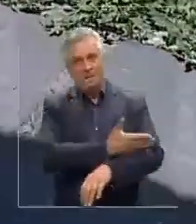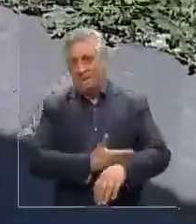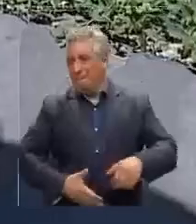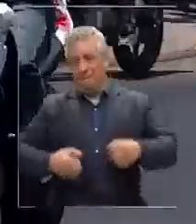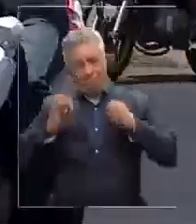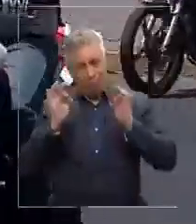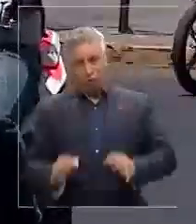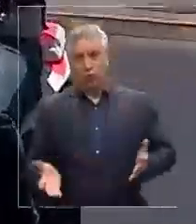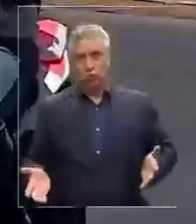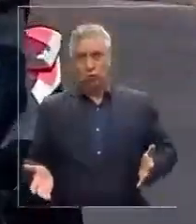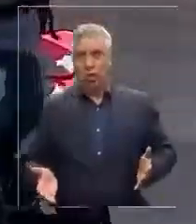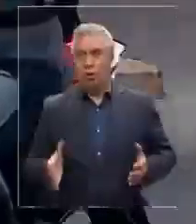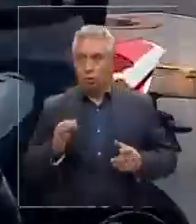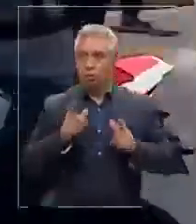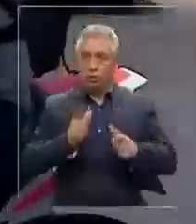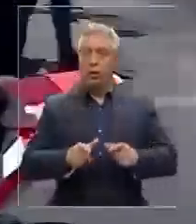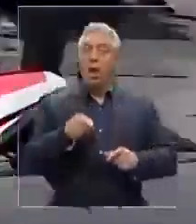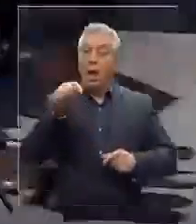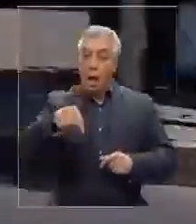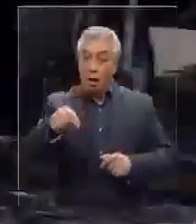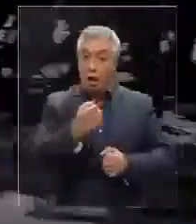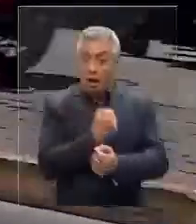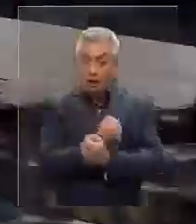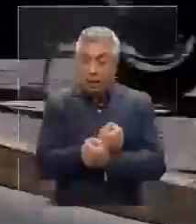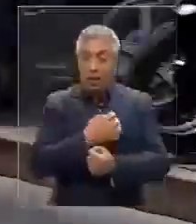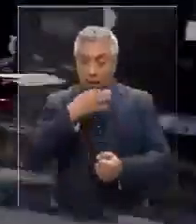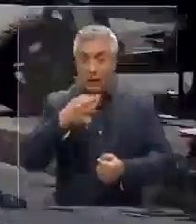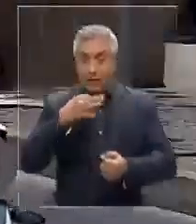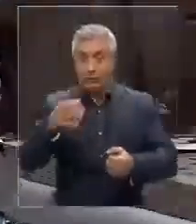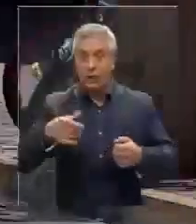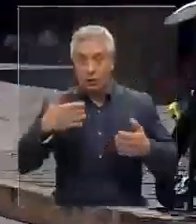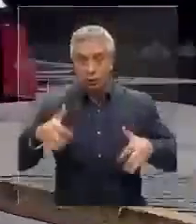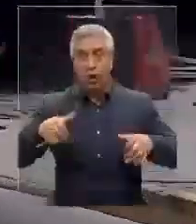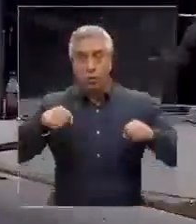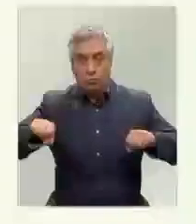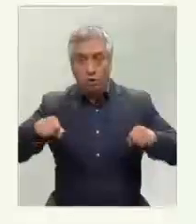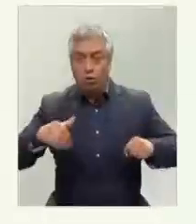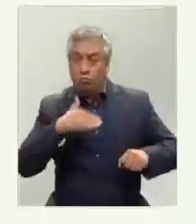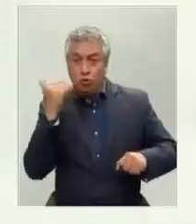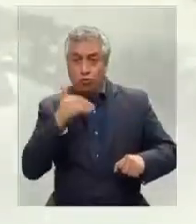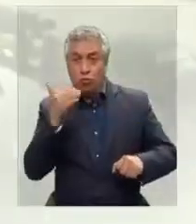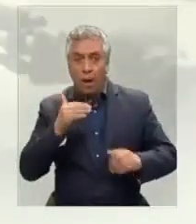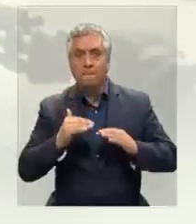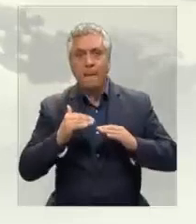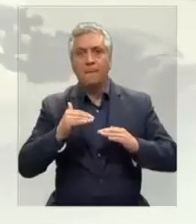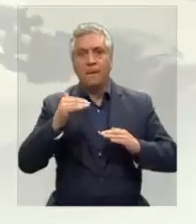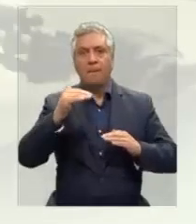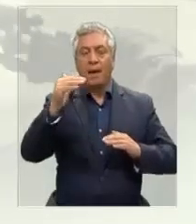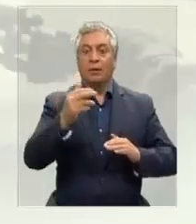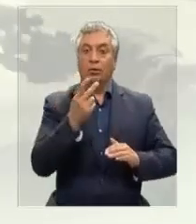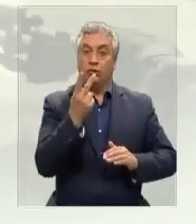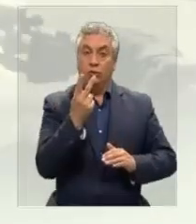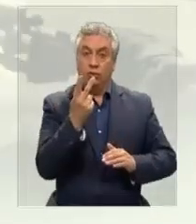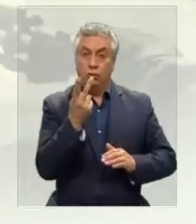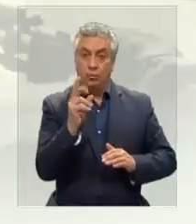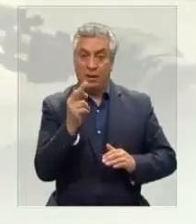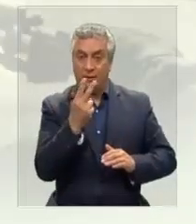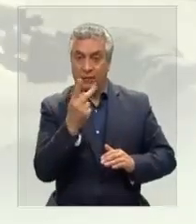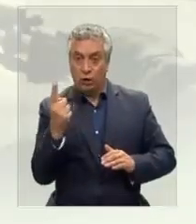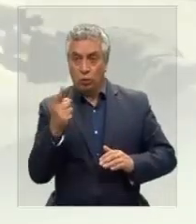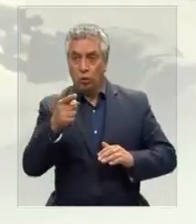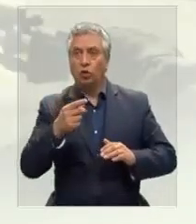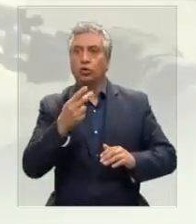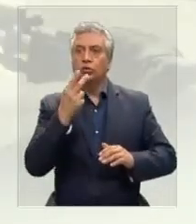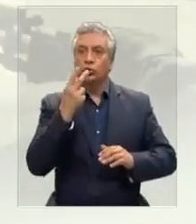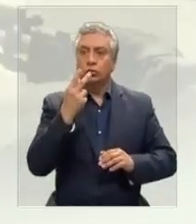la CIAT de Carabineros, la cifra de fallecidos por accidentes en moto va al alza cada año. El 2021 se registraron 217